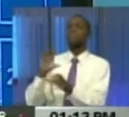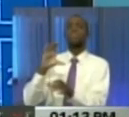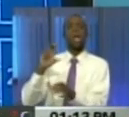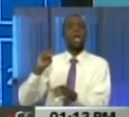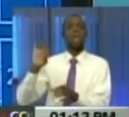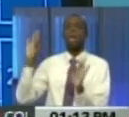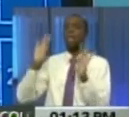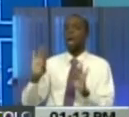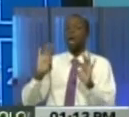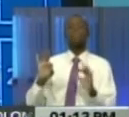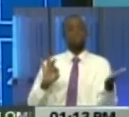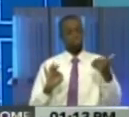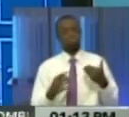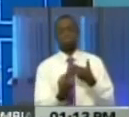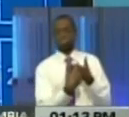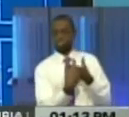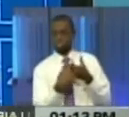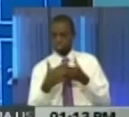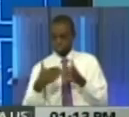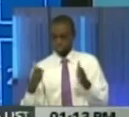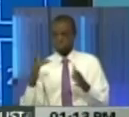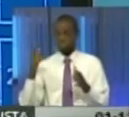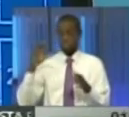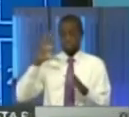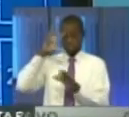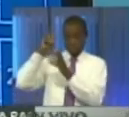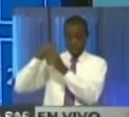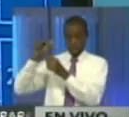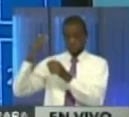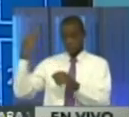la convocatoria y